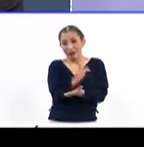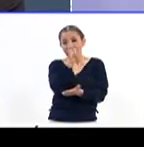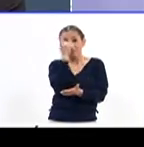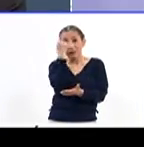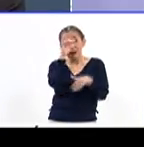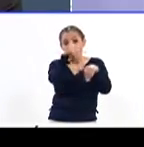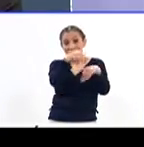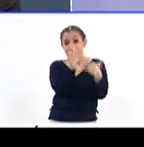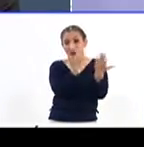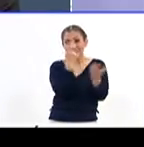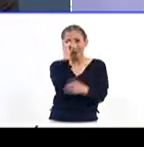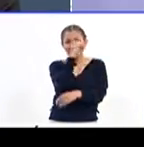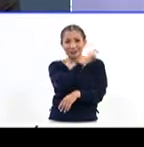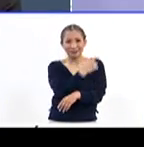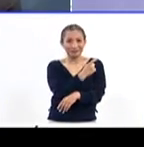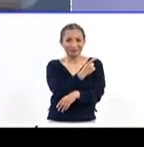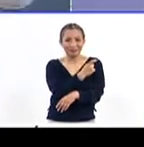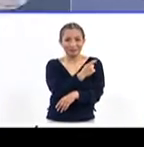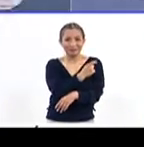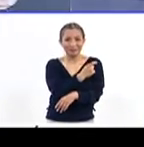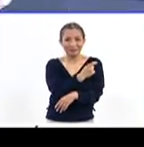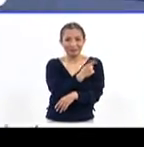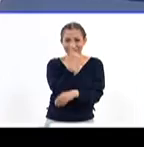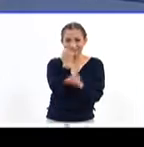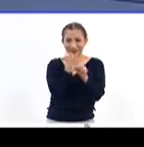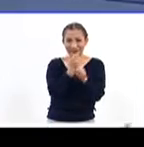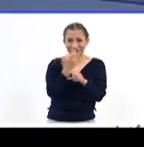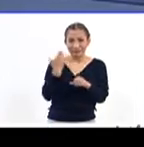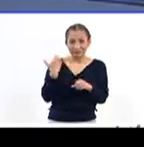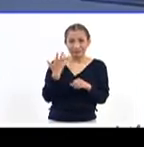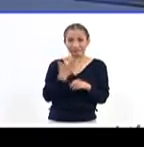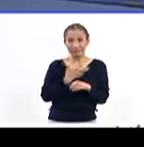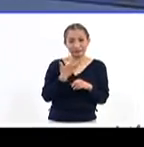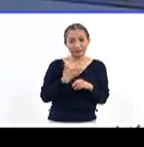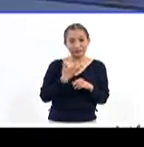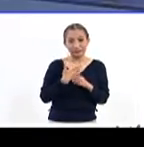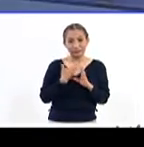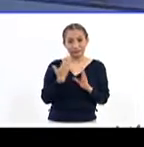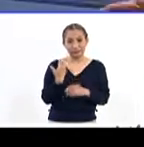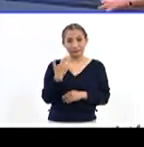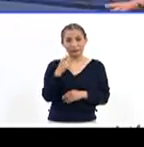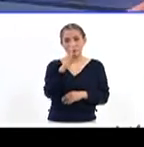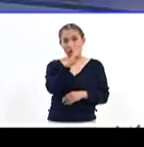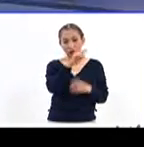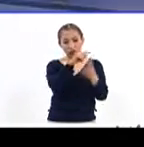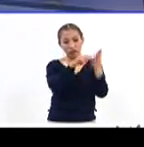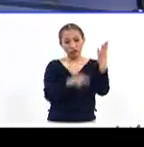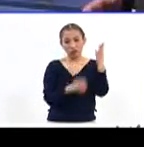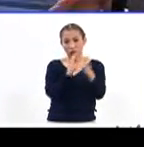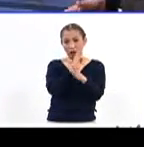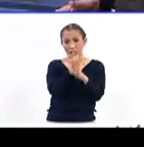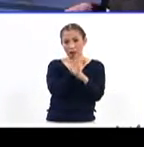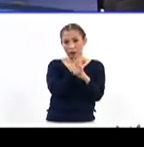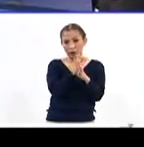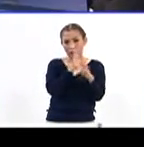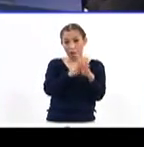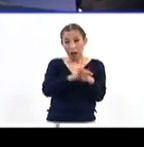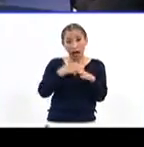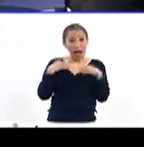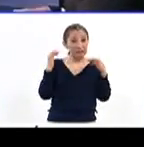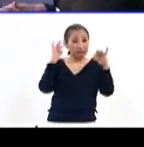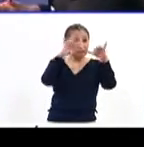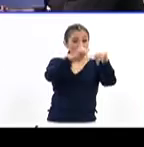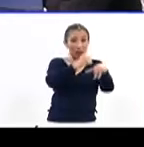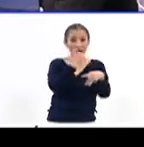para ingresar también disminuyen. El año pasado tuvimos, por ejemplo, las 4 carreras que fueron como las más